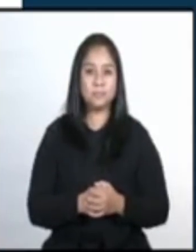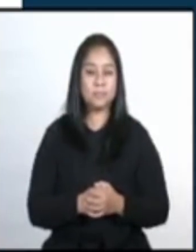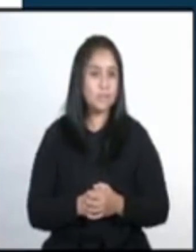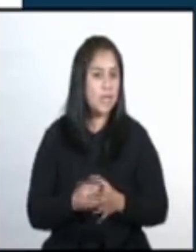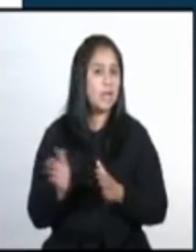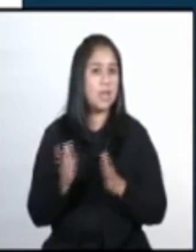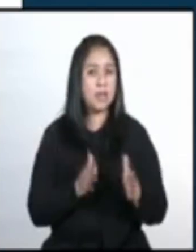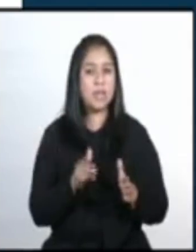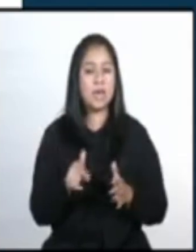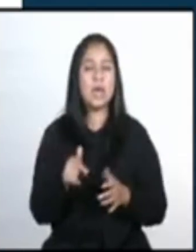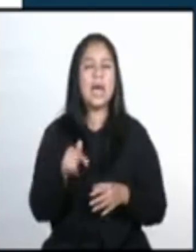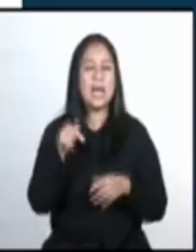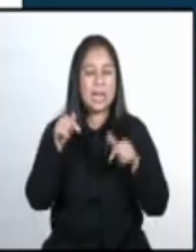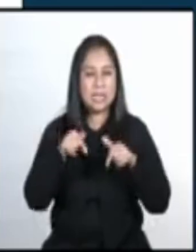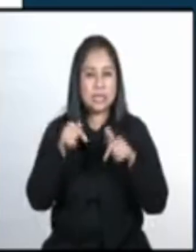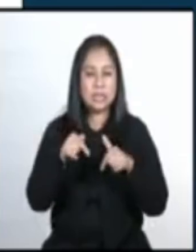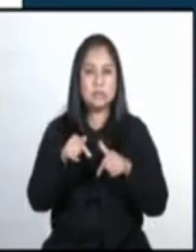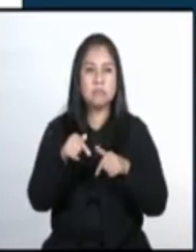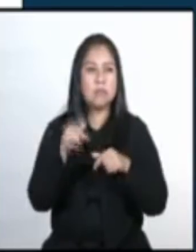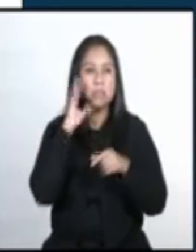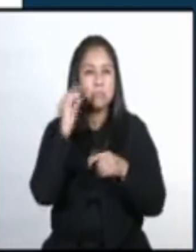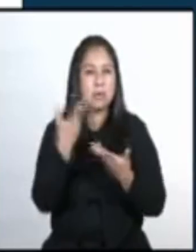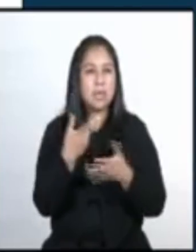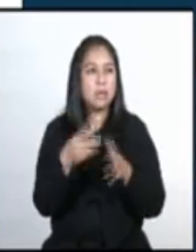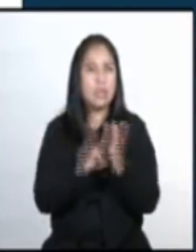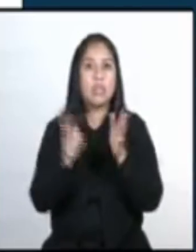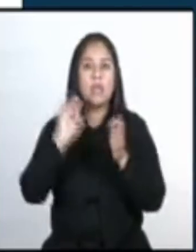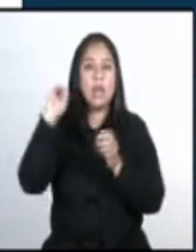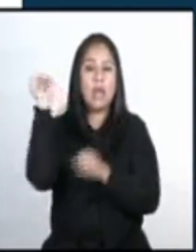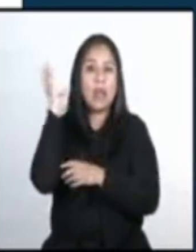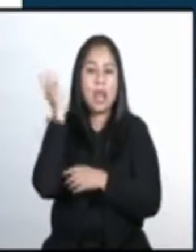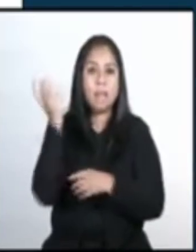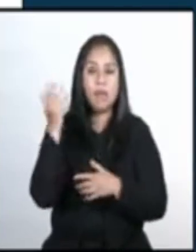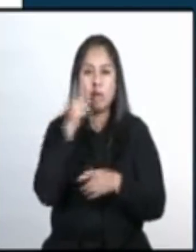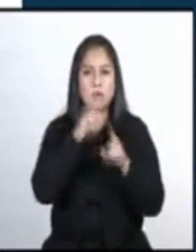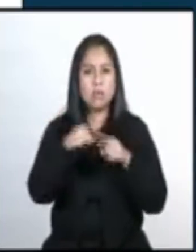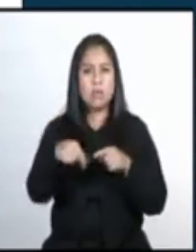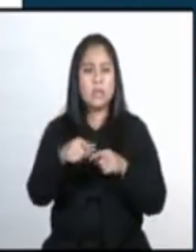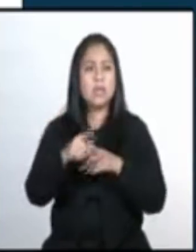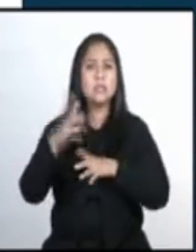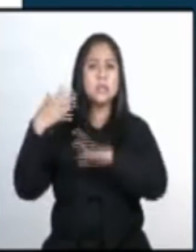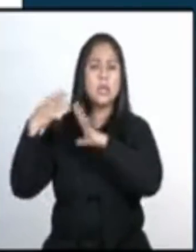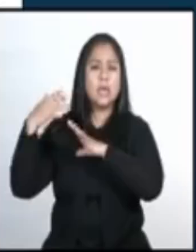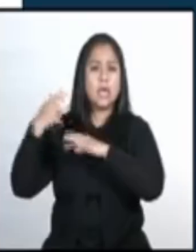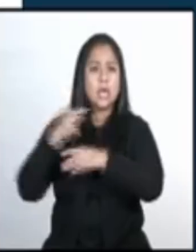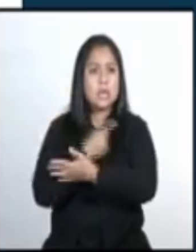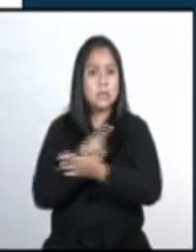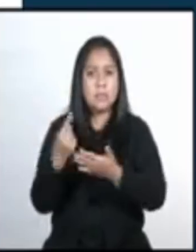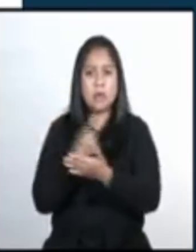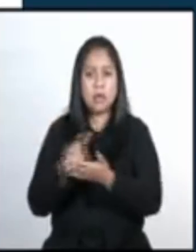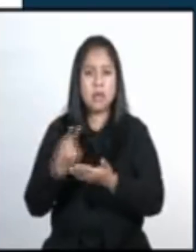Algo que ha ocasionado la alarma es que solo en los medios en las últimas semanas se ha